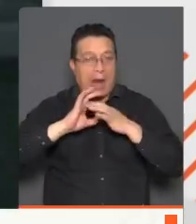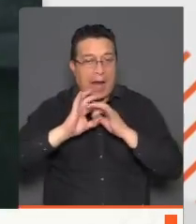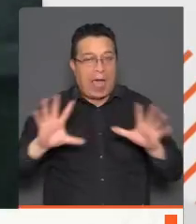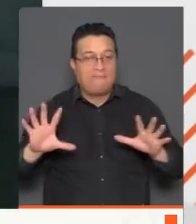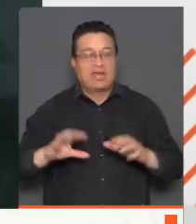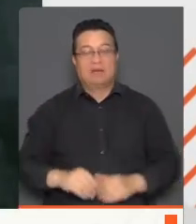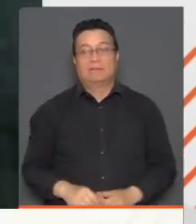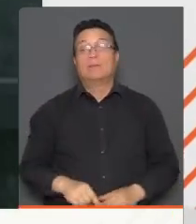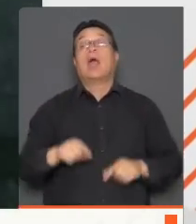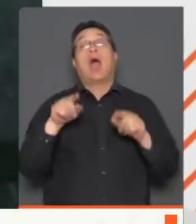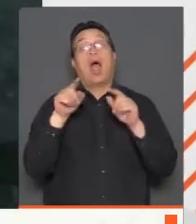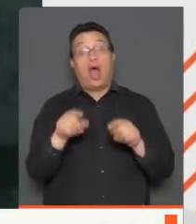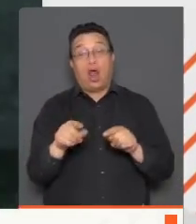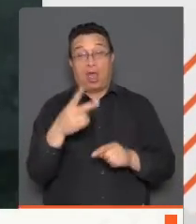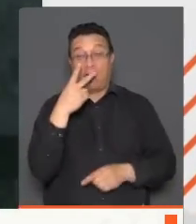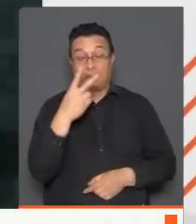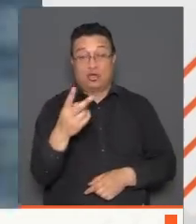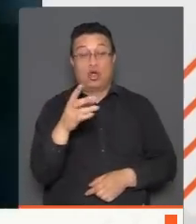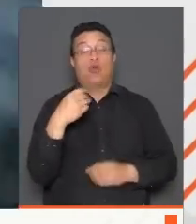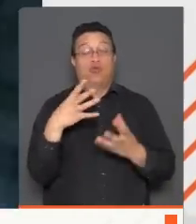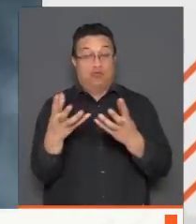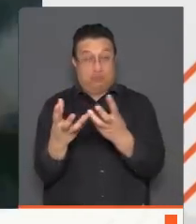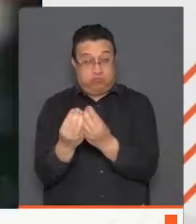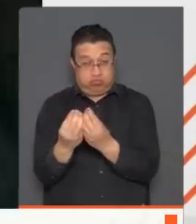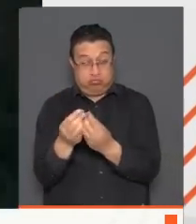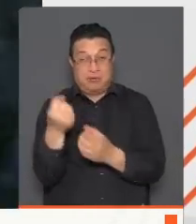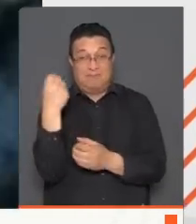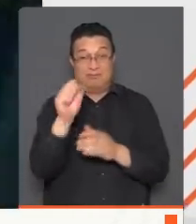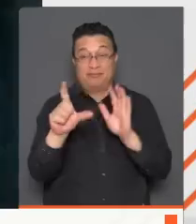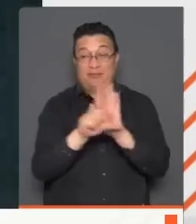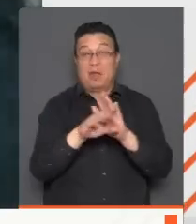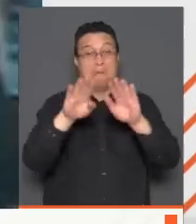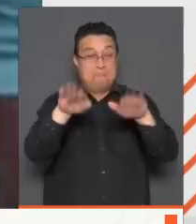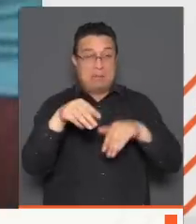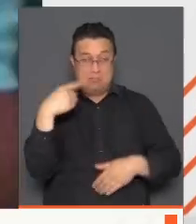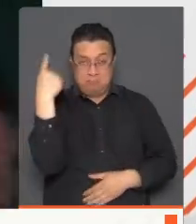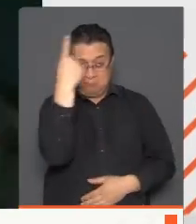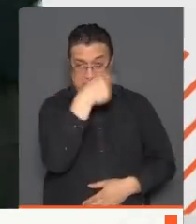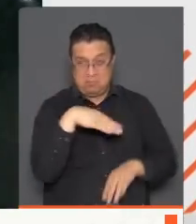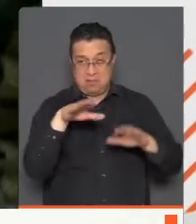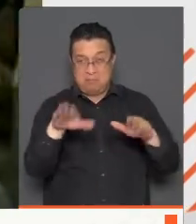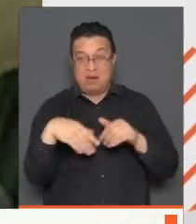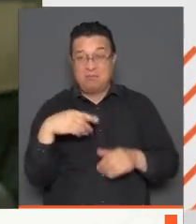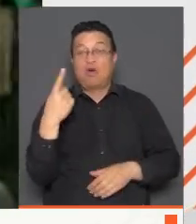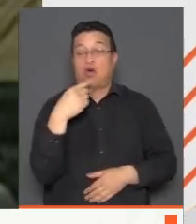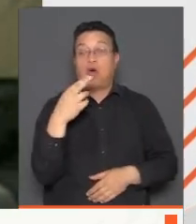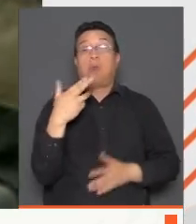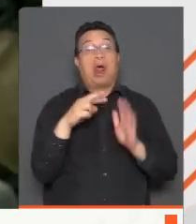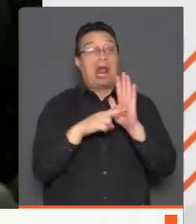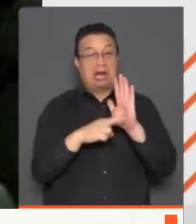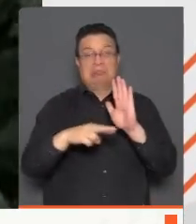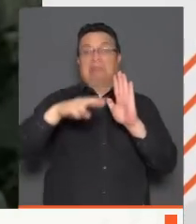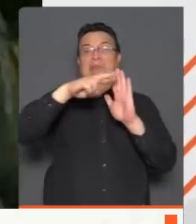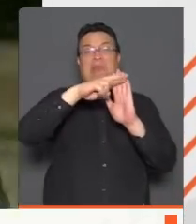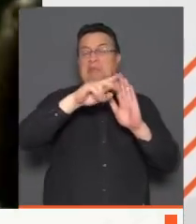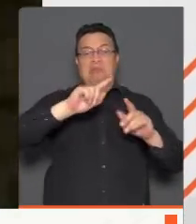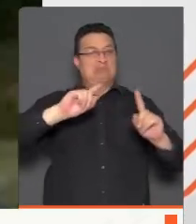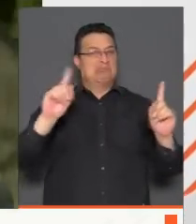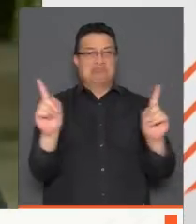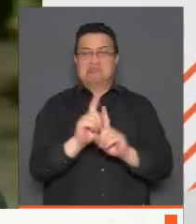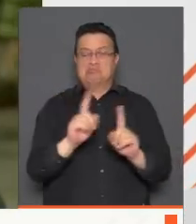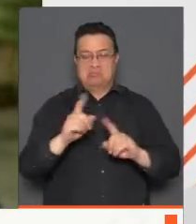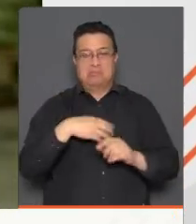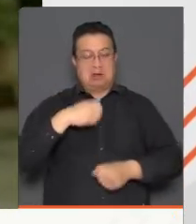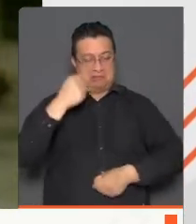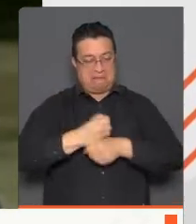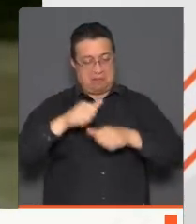presencia de un puñado de delincuentes, que son siempre los mismos, que ya no se han rehabilitado, que han hecho de la delincuencia una profesión, que